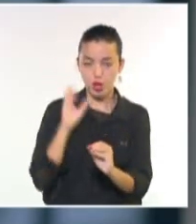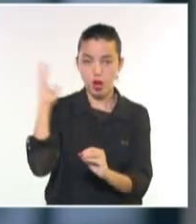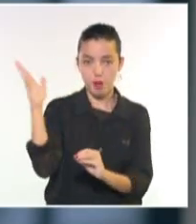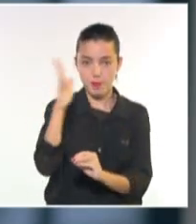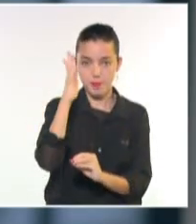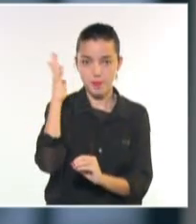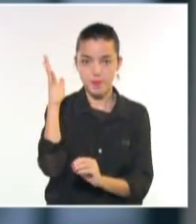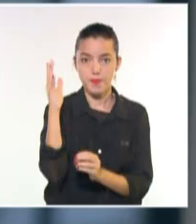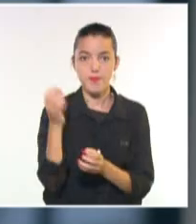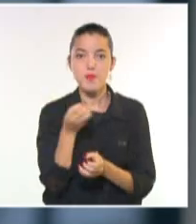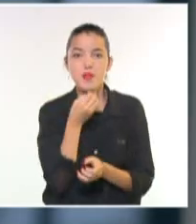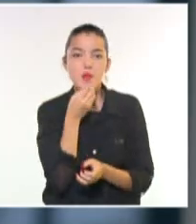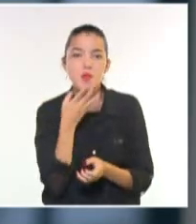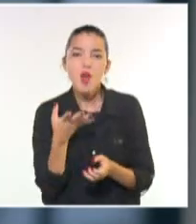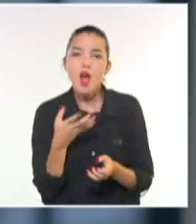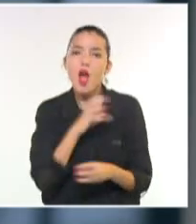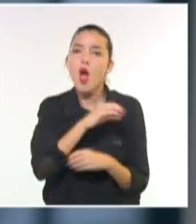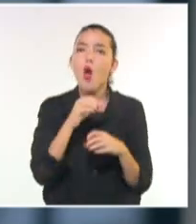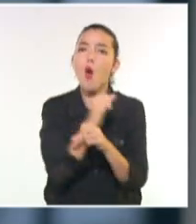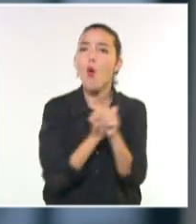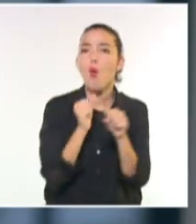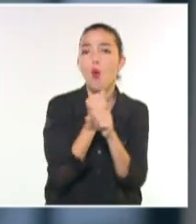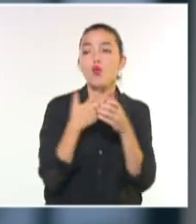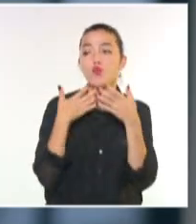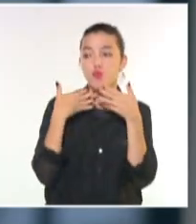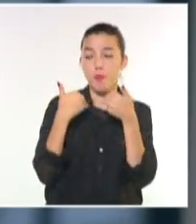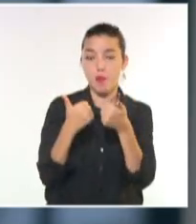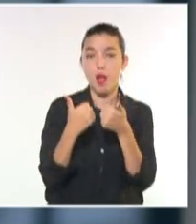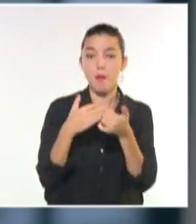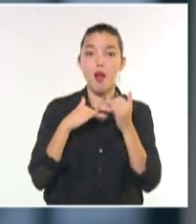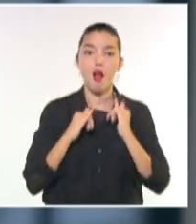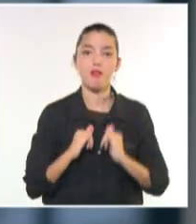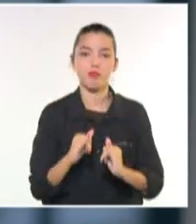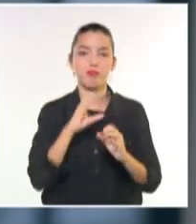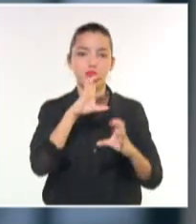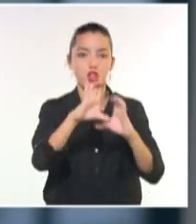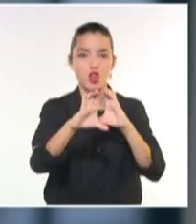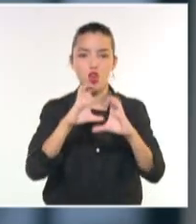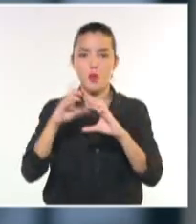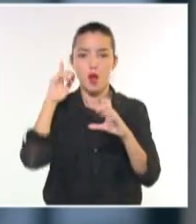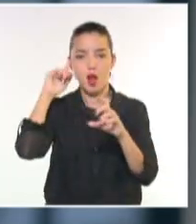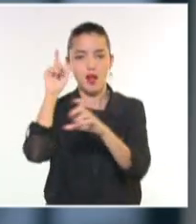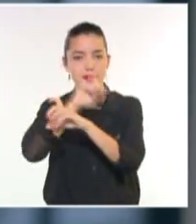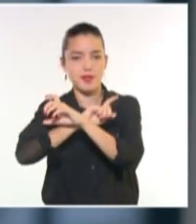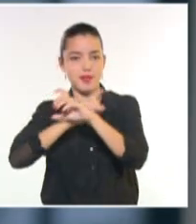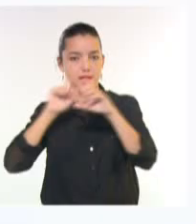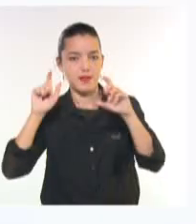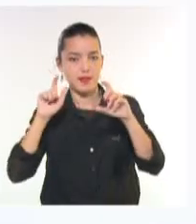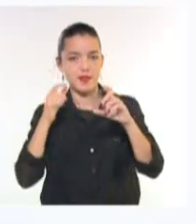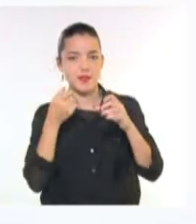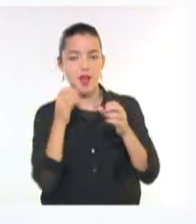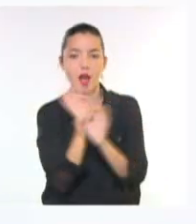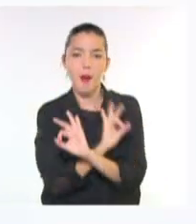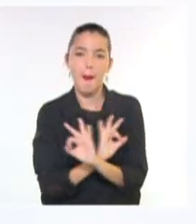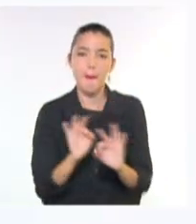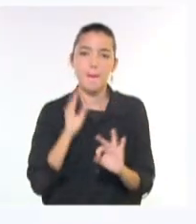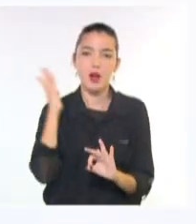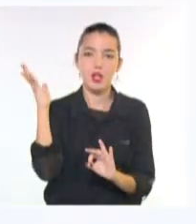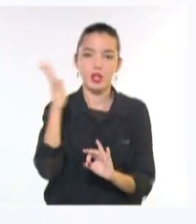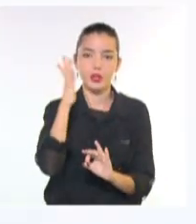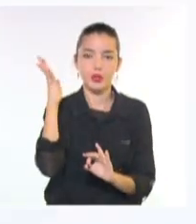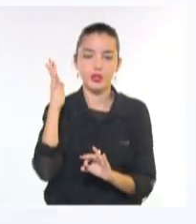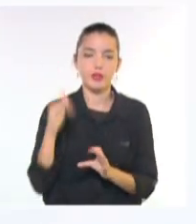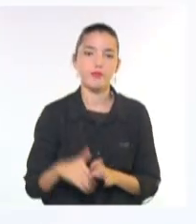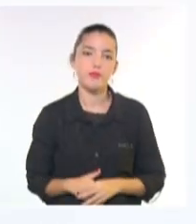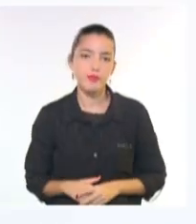bien utilizadas, un escenario para la comunicación pública de la ciencia y en especial de la meteorología. Se deben